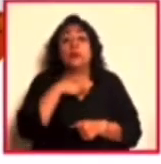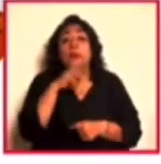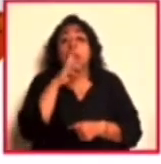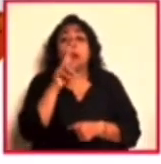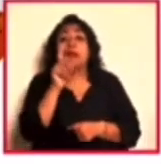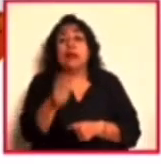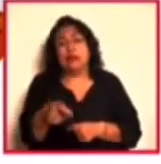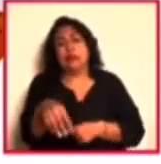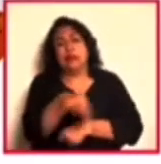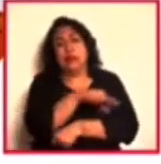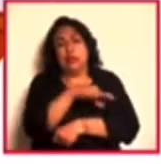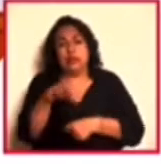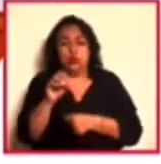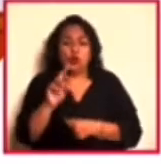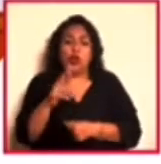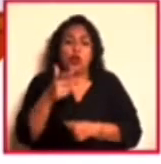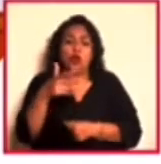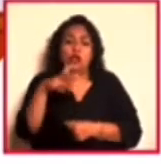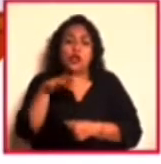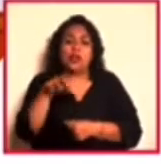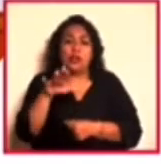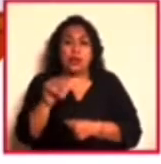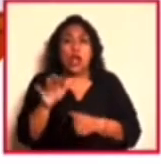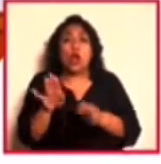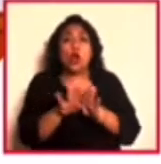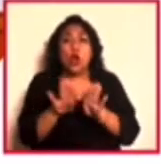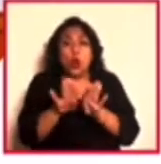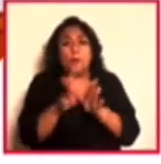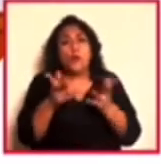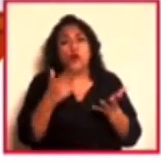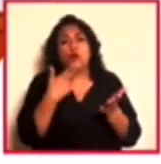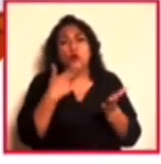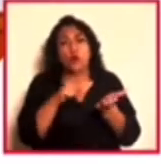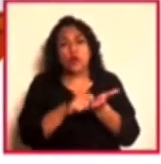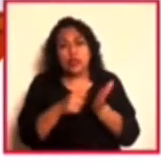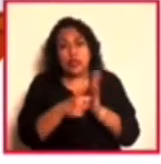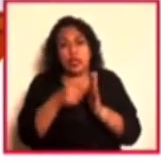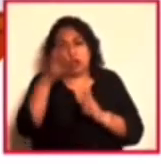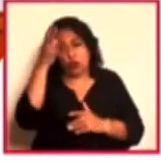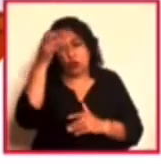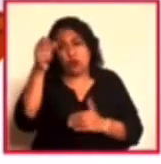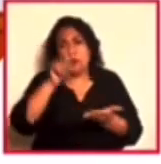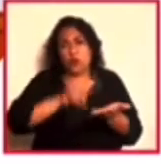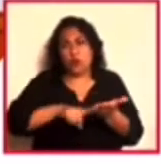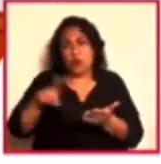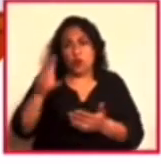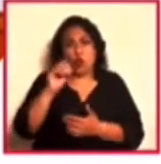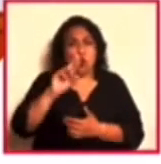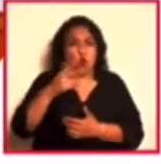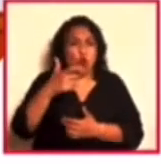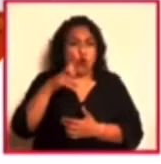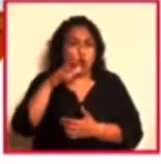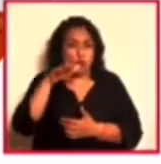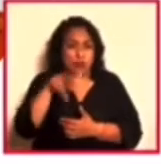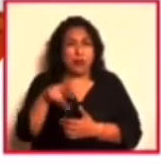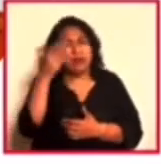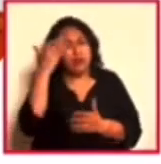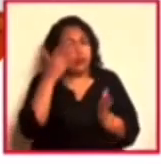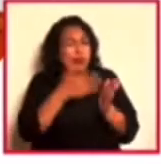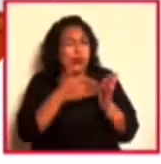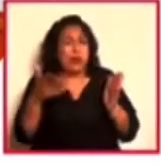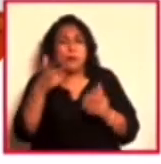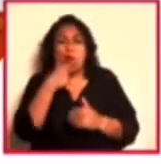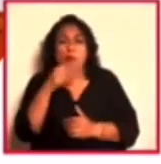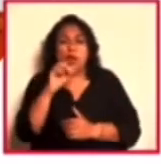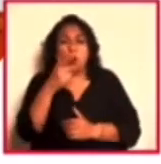arquitectura orgánica y cómo se resuelve a nivel técnico y conceptual en la obra de O'Gorman. Para la época en la que O'Gorman construye la